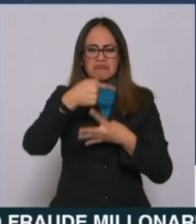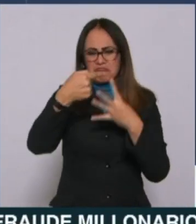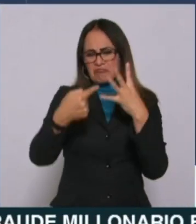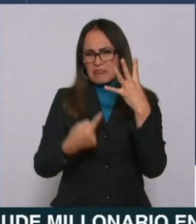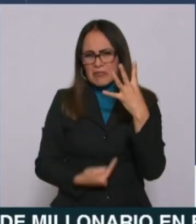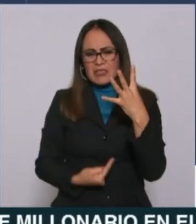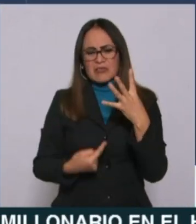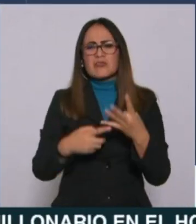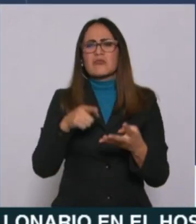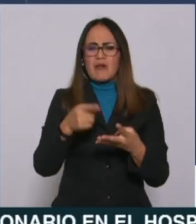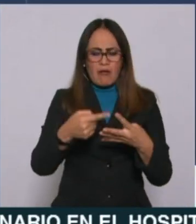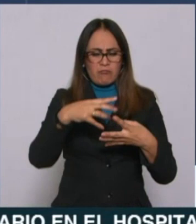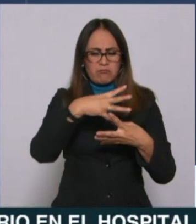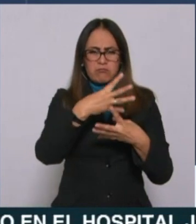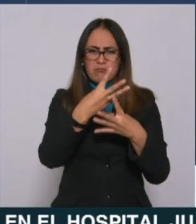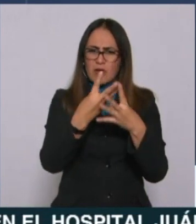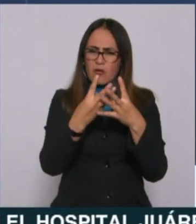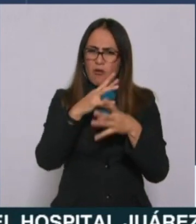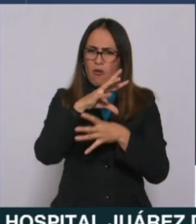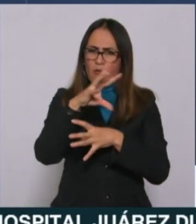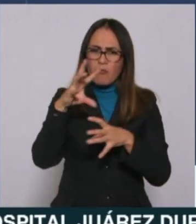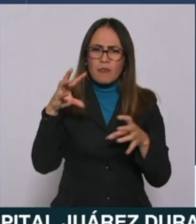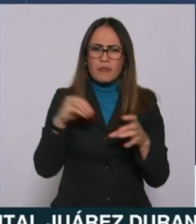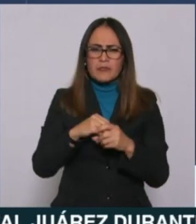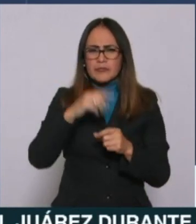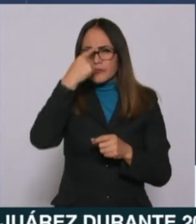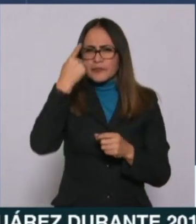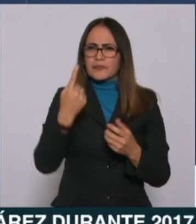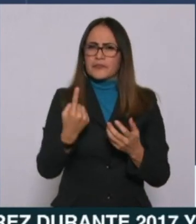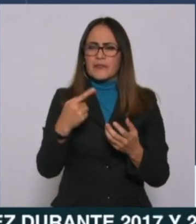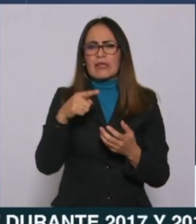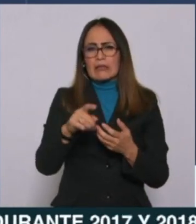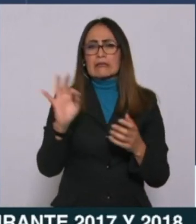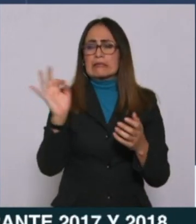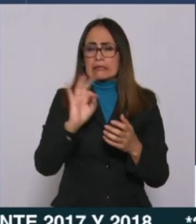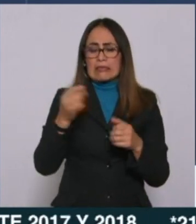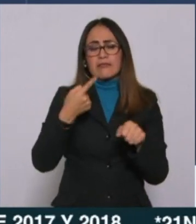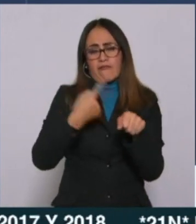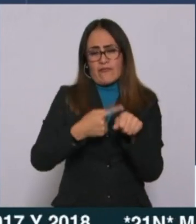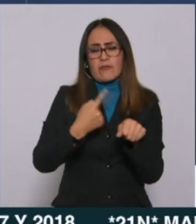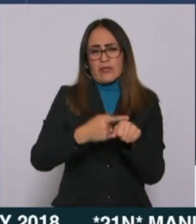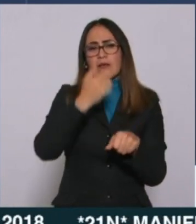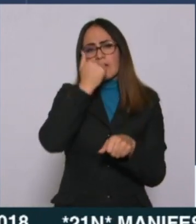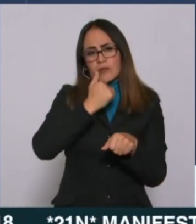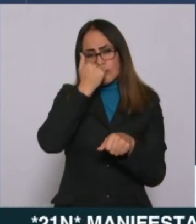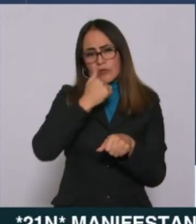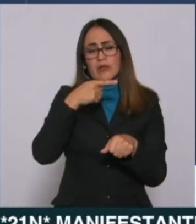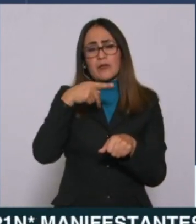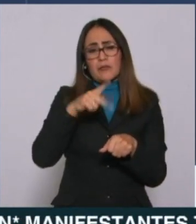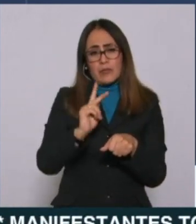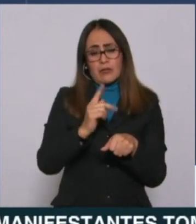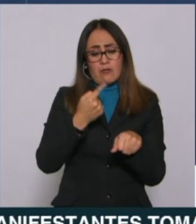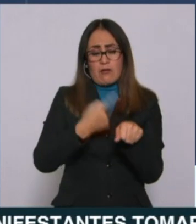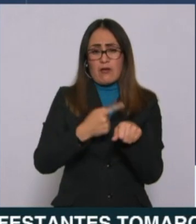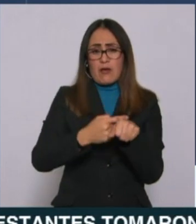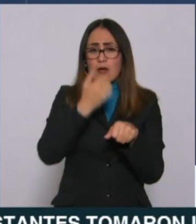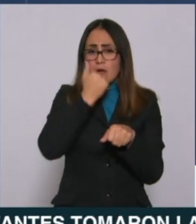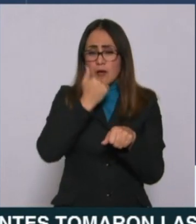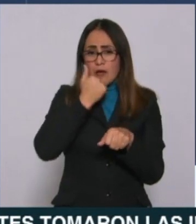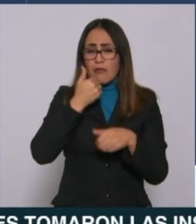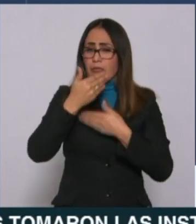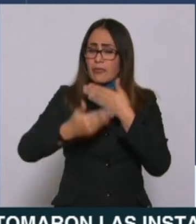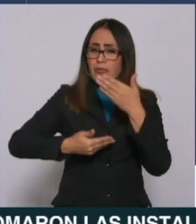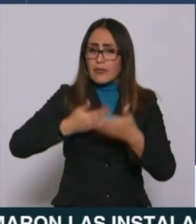son elementos que se conjuntan para que empiece el problema. Pero el problema de la diabetes no tiene